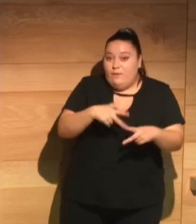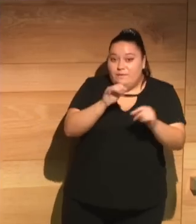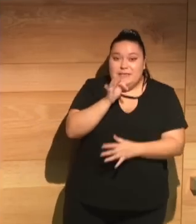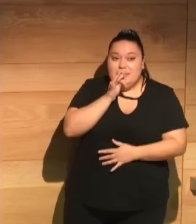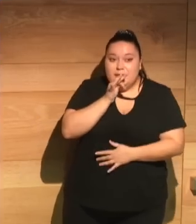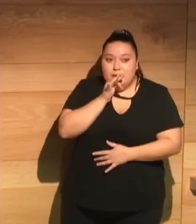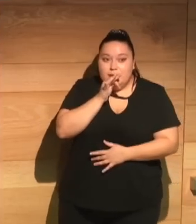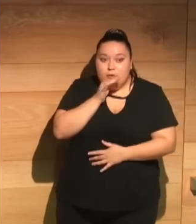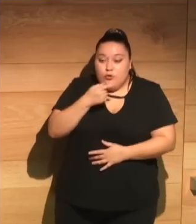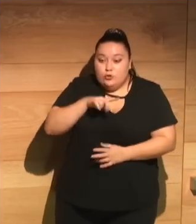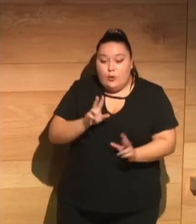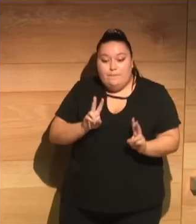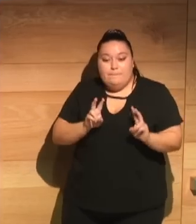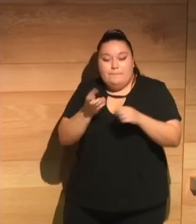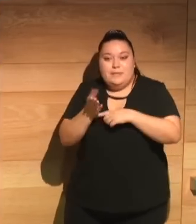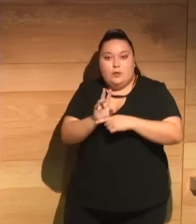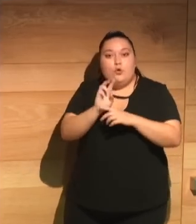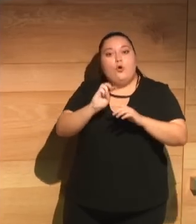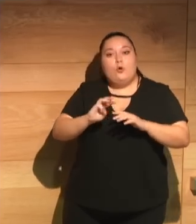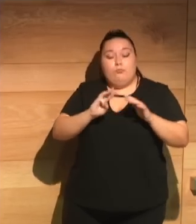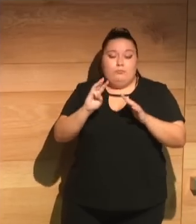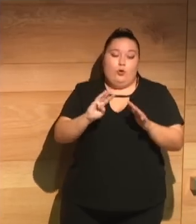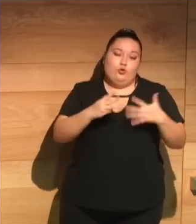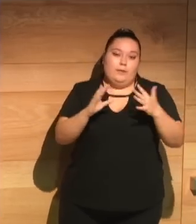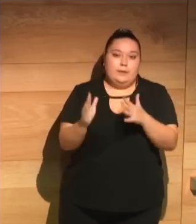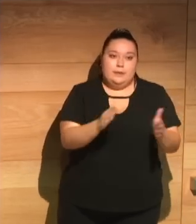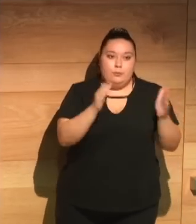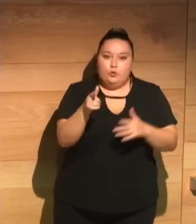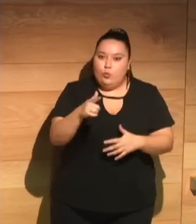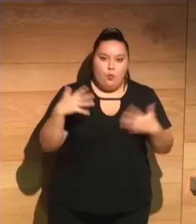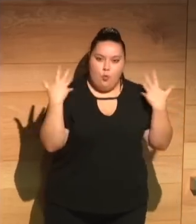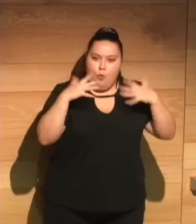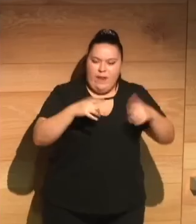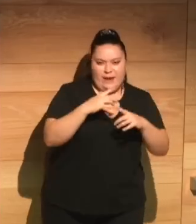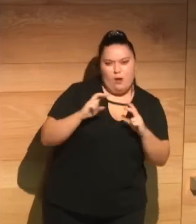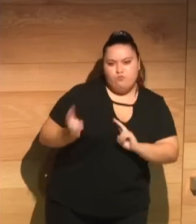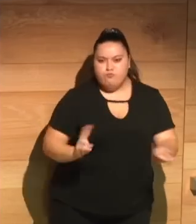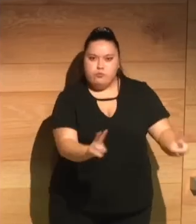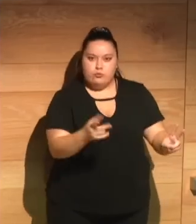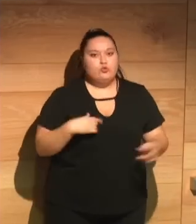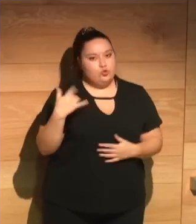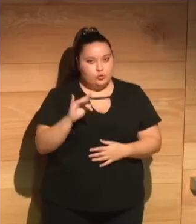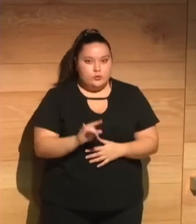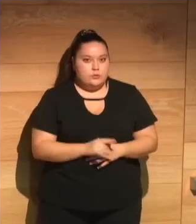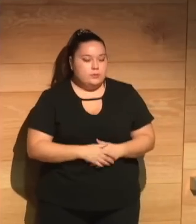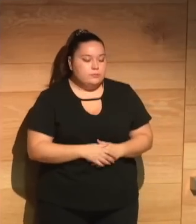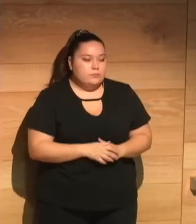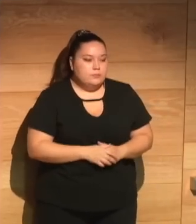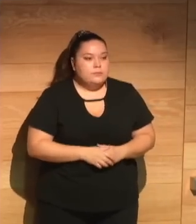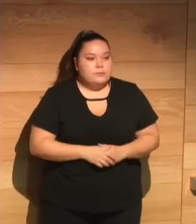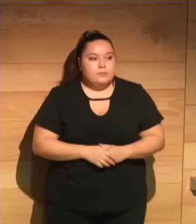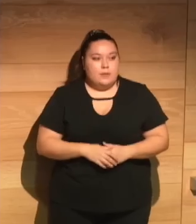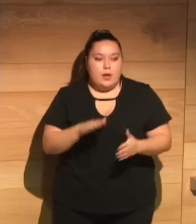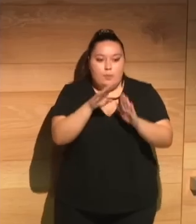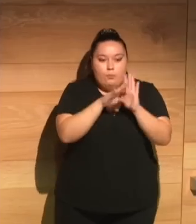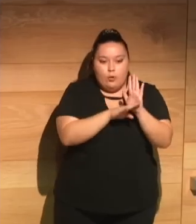incluso, aun ser en la presentación de la octava temporada, ¿no te parece que has venido como muy sobreexcitado? Sí, vengo un poquito arriba. Te lo digo porque a lo largo del